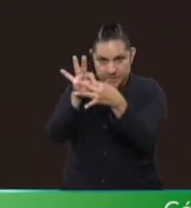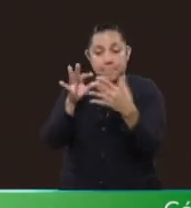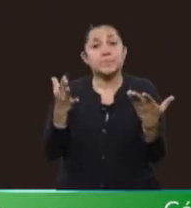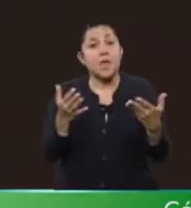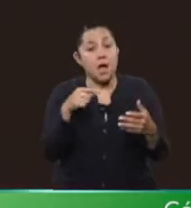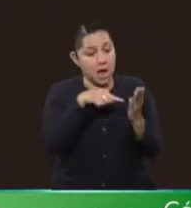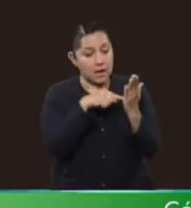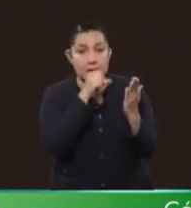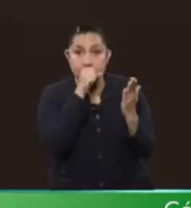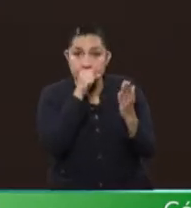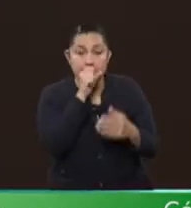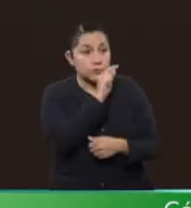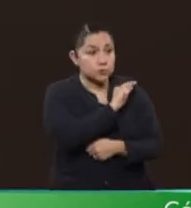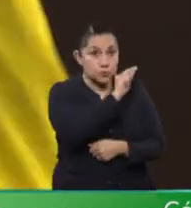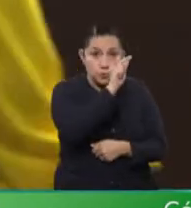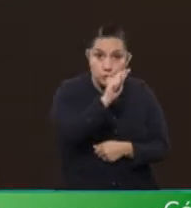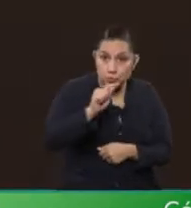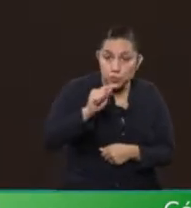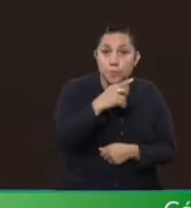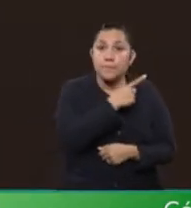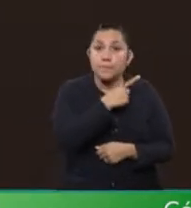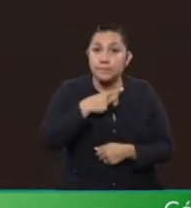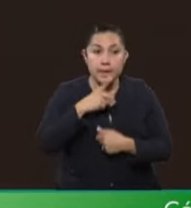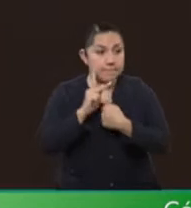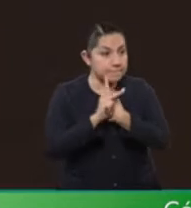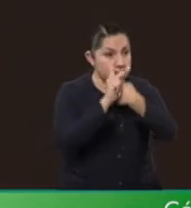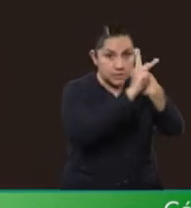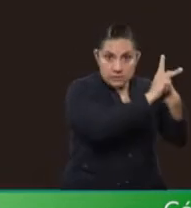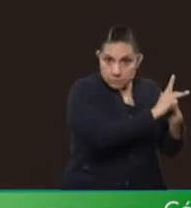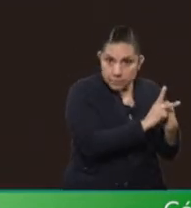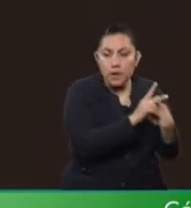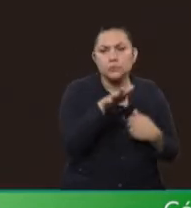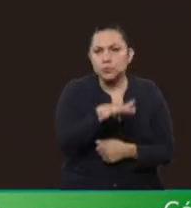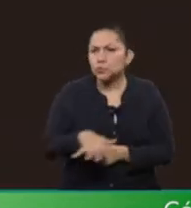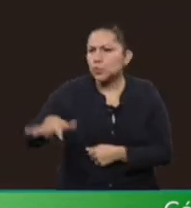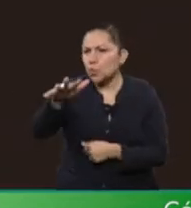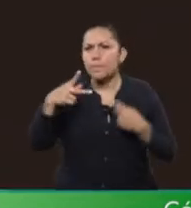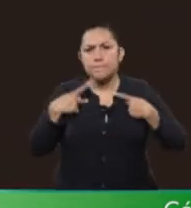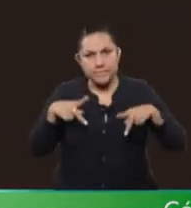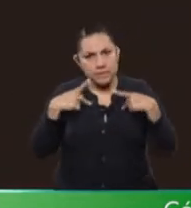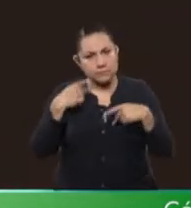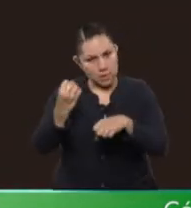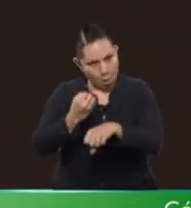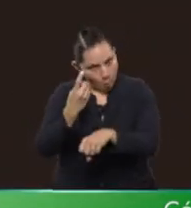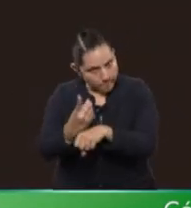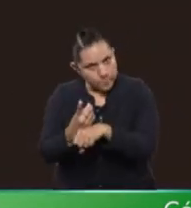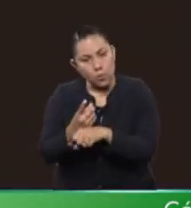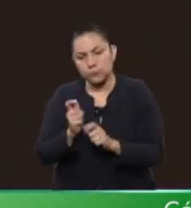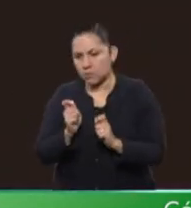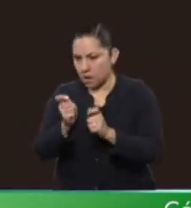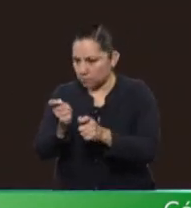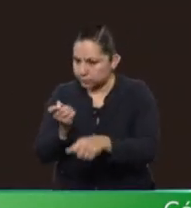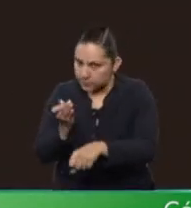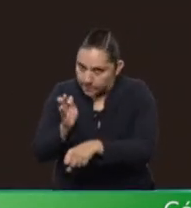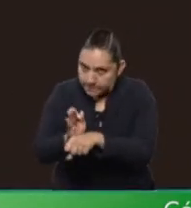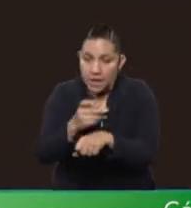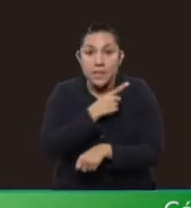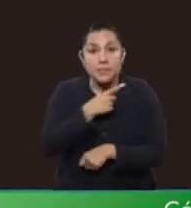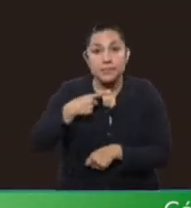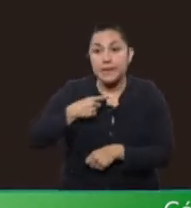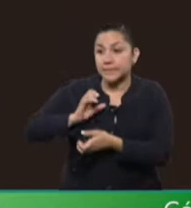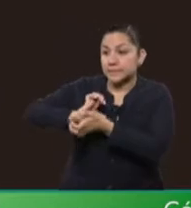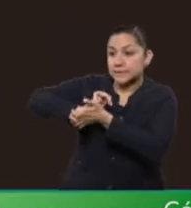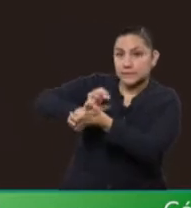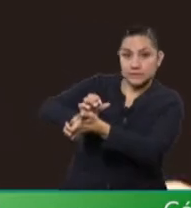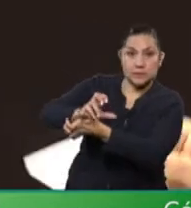de oportunidades y proteger a las personas con discapacidad contra la discriminación. Negarles un apoyo justo es violar